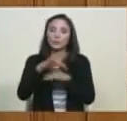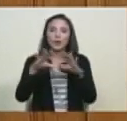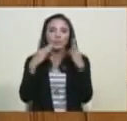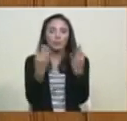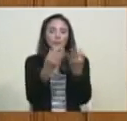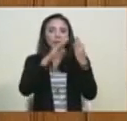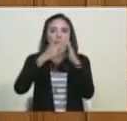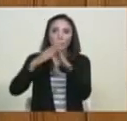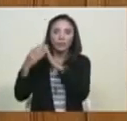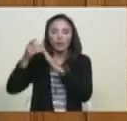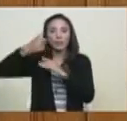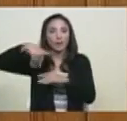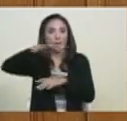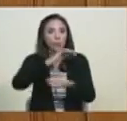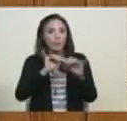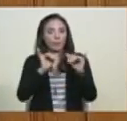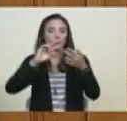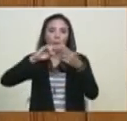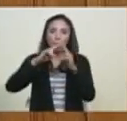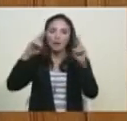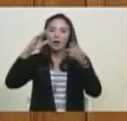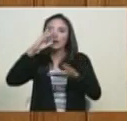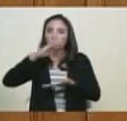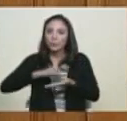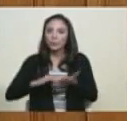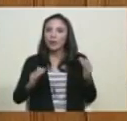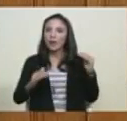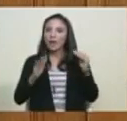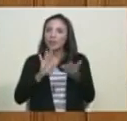nuestras comunidades, de nuestro pueblo, a la paz, a la tranquilidad.